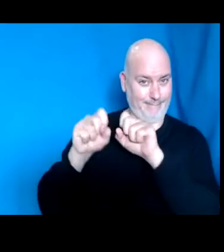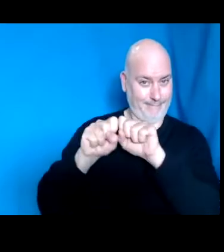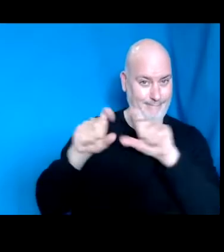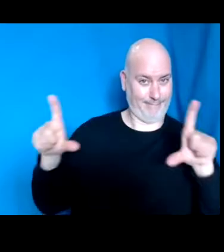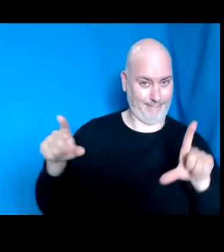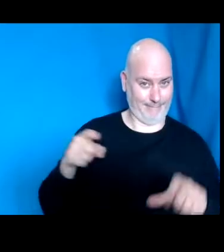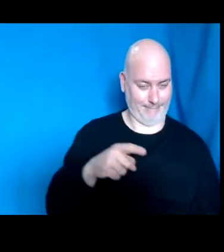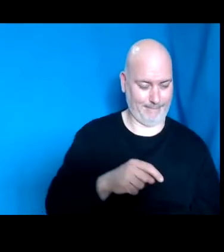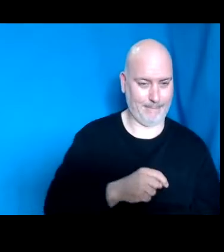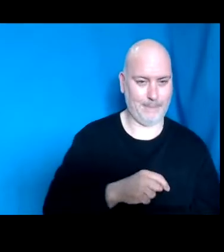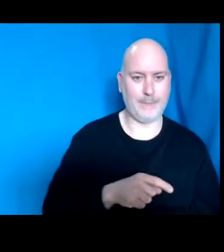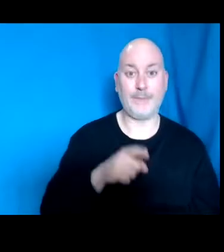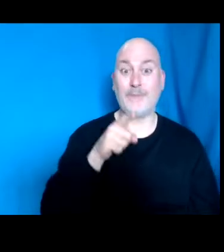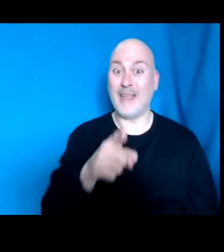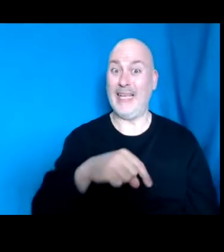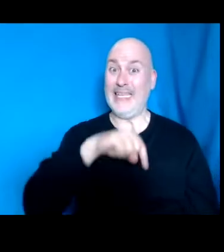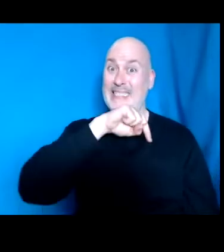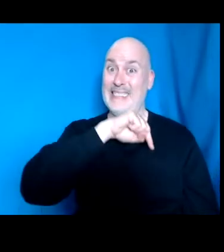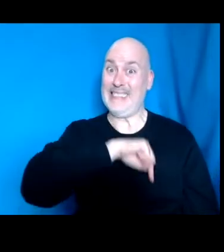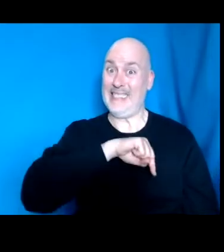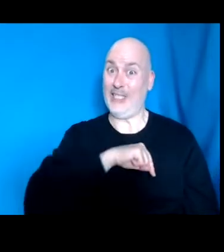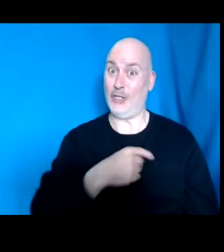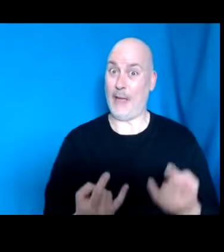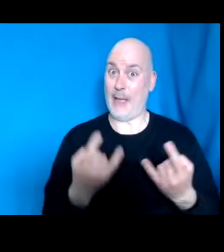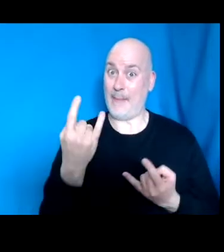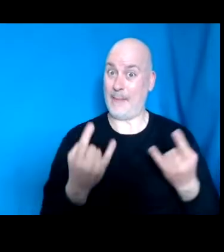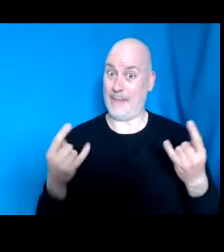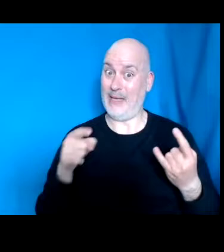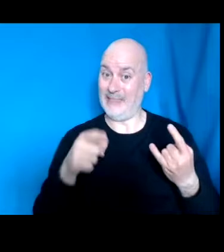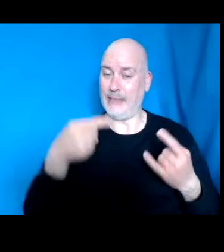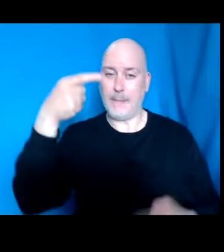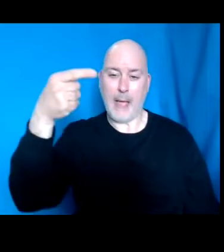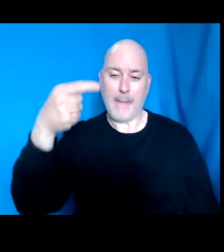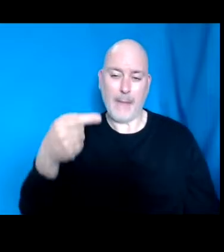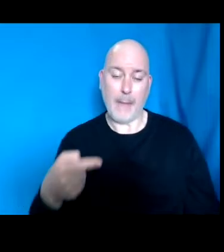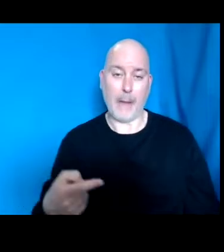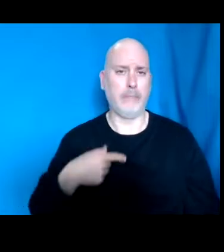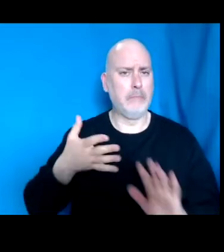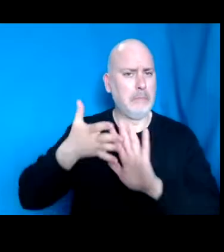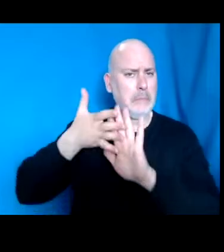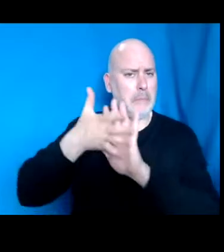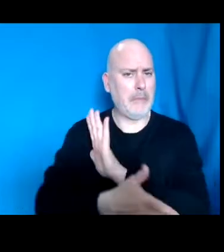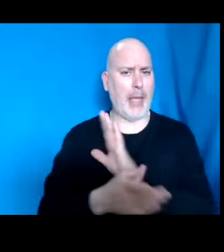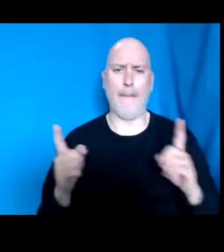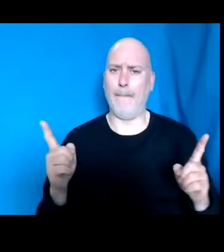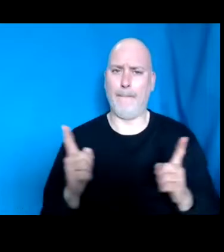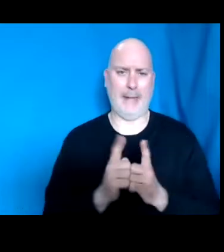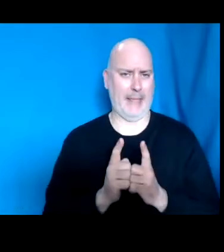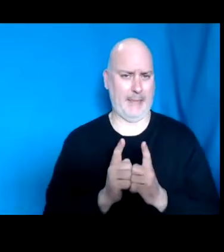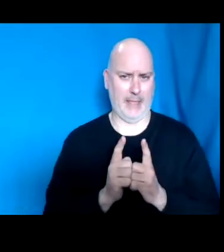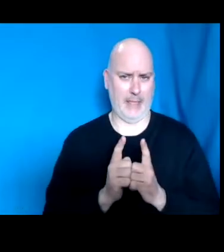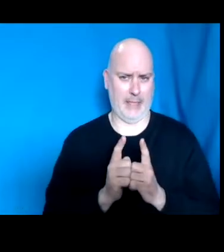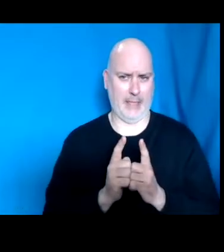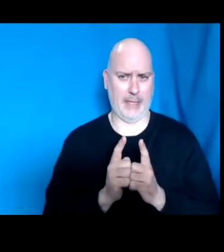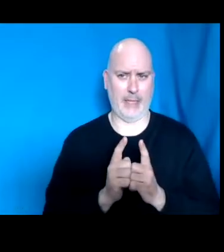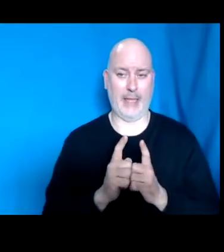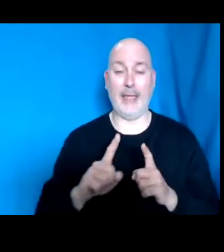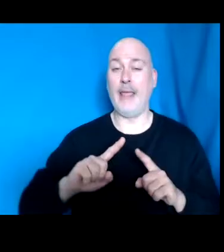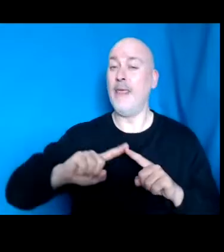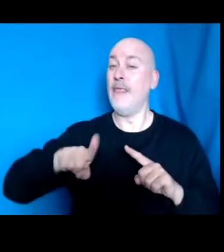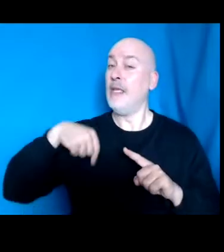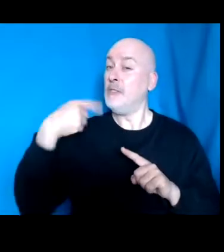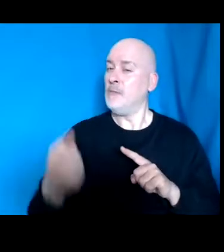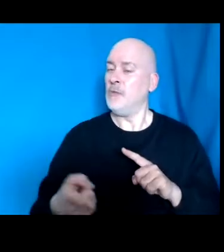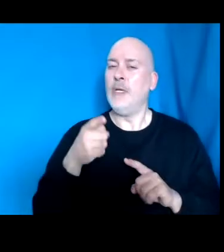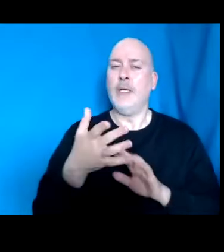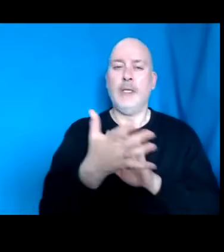uno de estos síntomas intentaremos tratar una definición breve y después hablaremos de